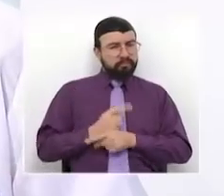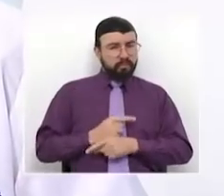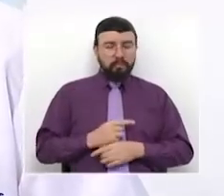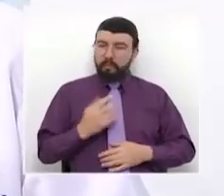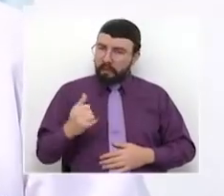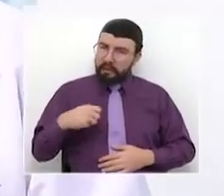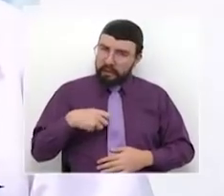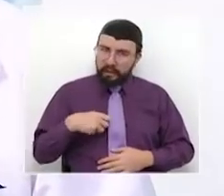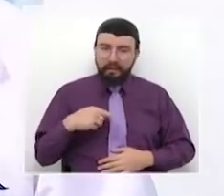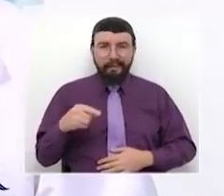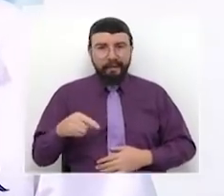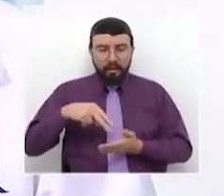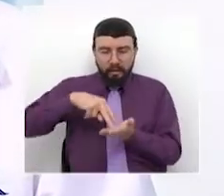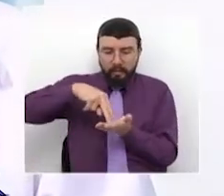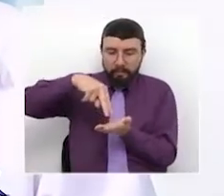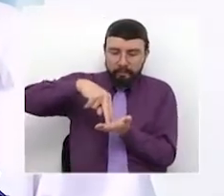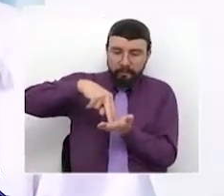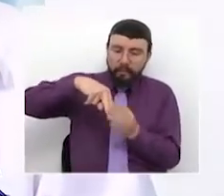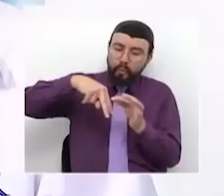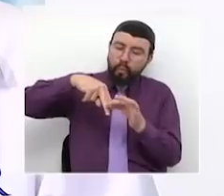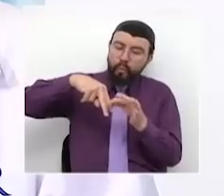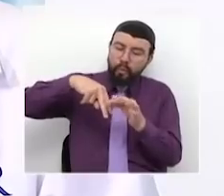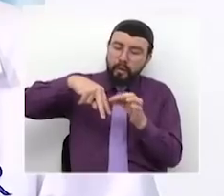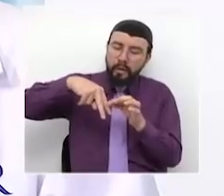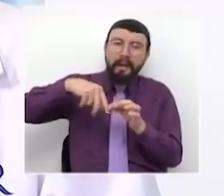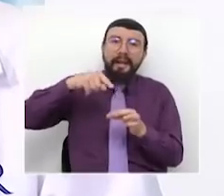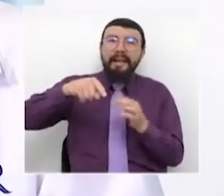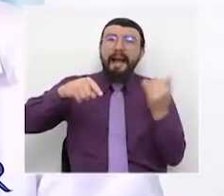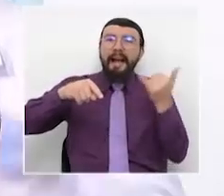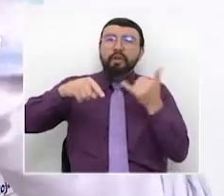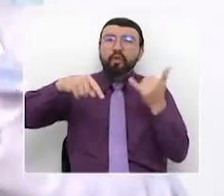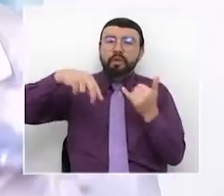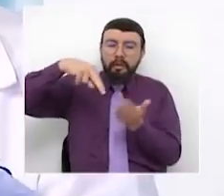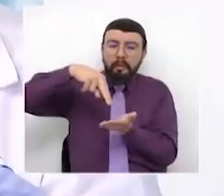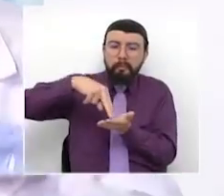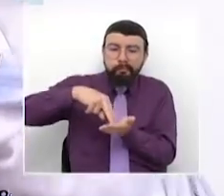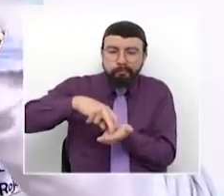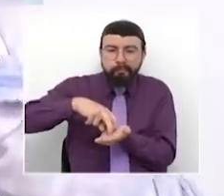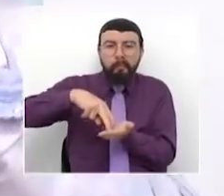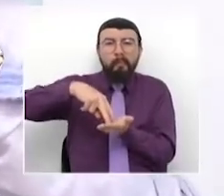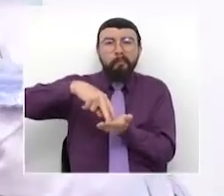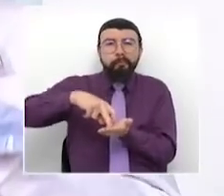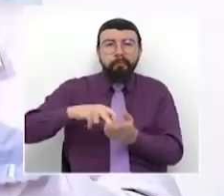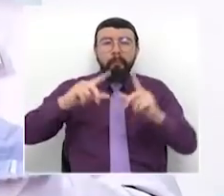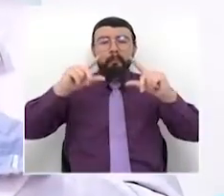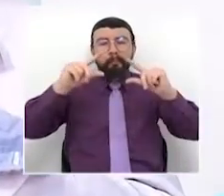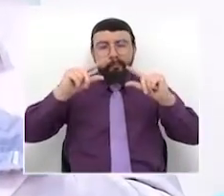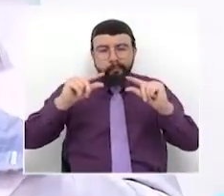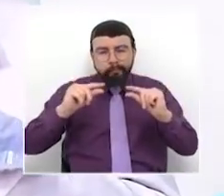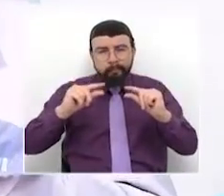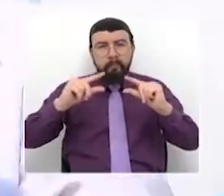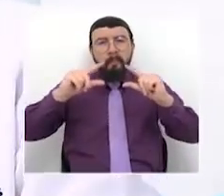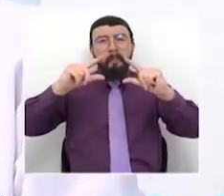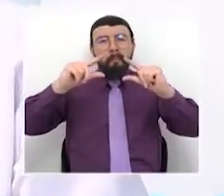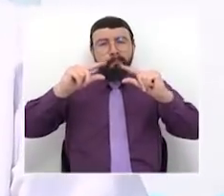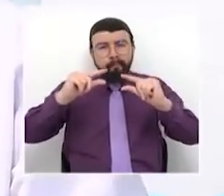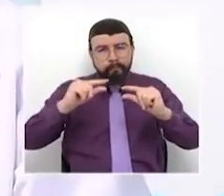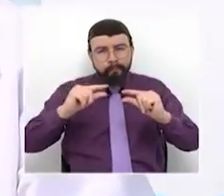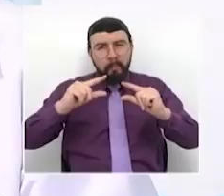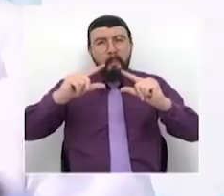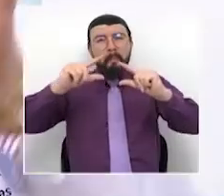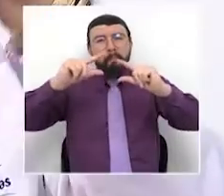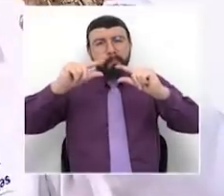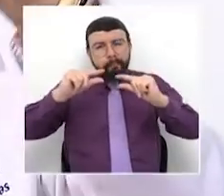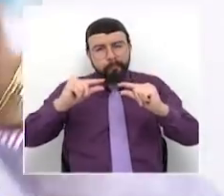unos amortiguadores, esto azulito, unas hojas de resorte para soportar ese peso. Y entonces, como decía el